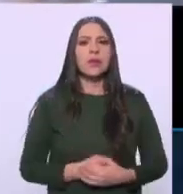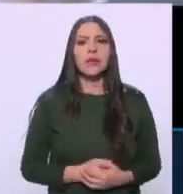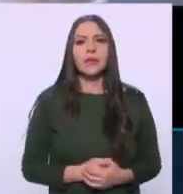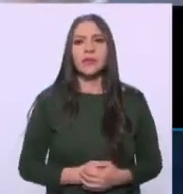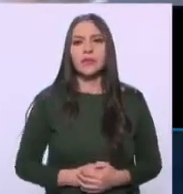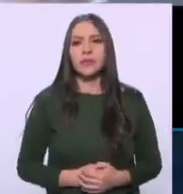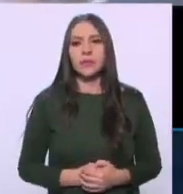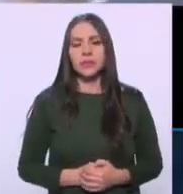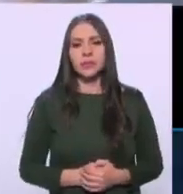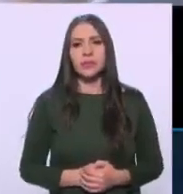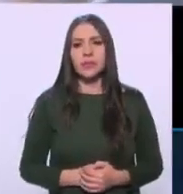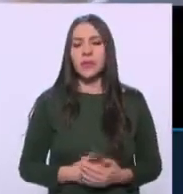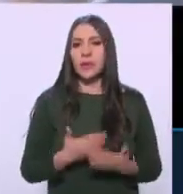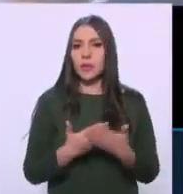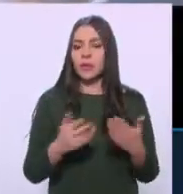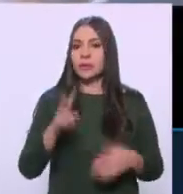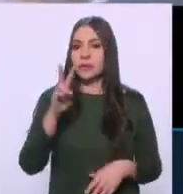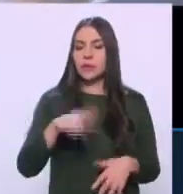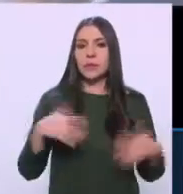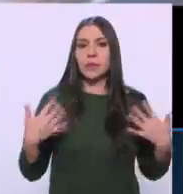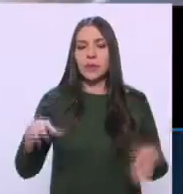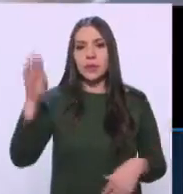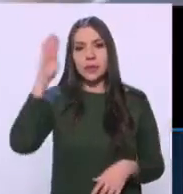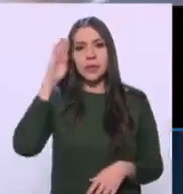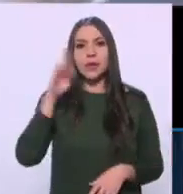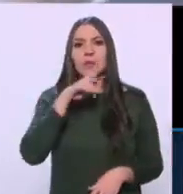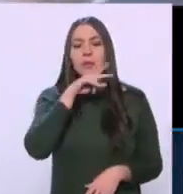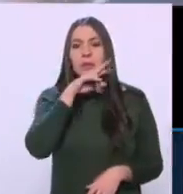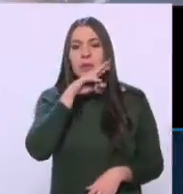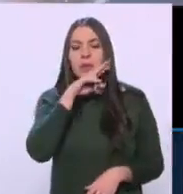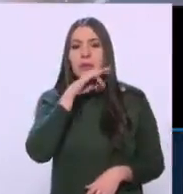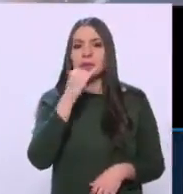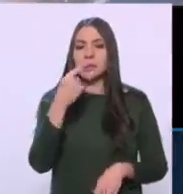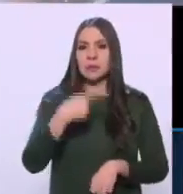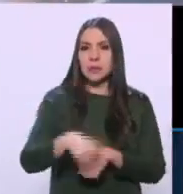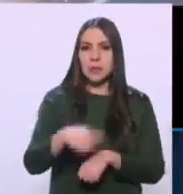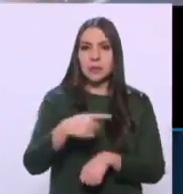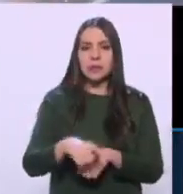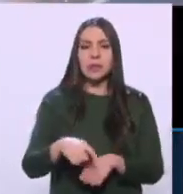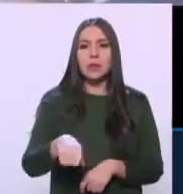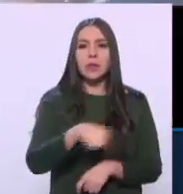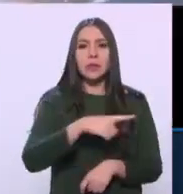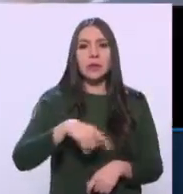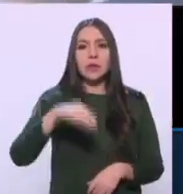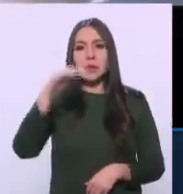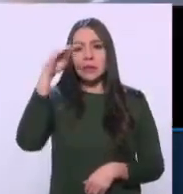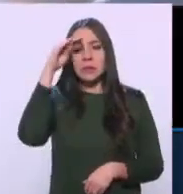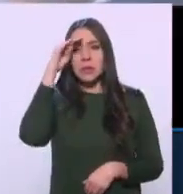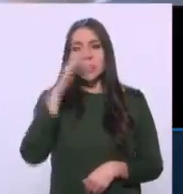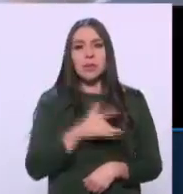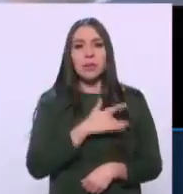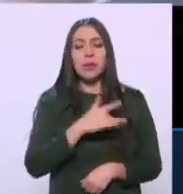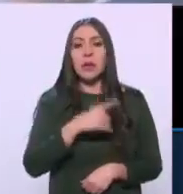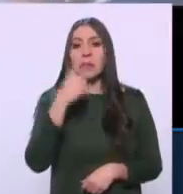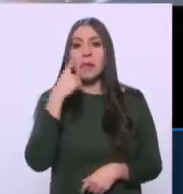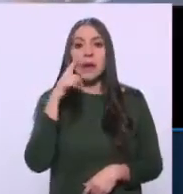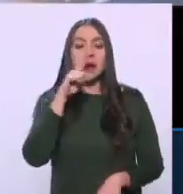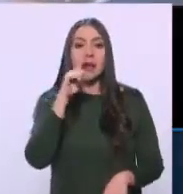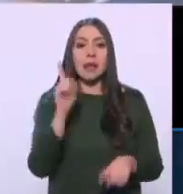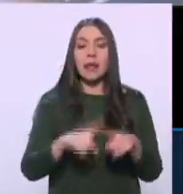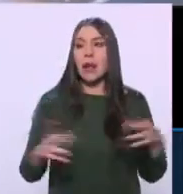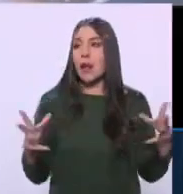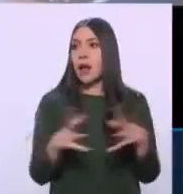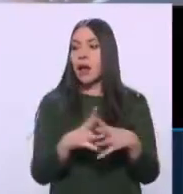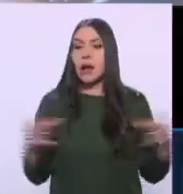bastante riesgosa y preocupante, porque pues no nos parece que la medida sea desaparecerlos,